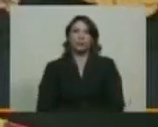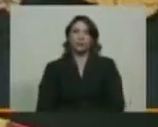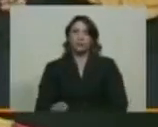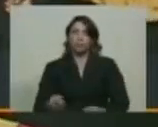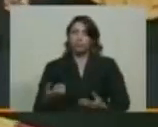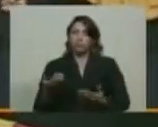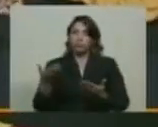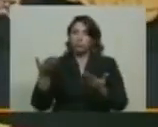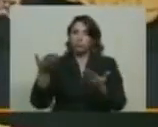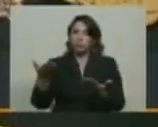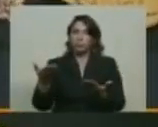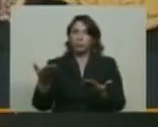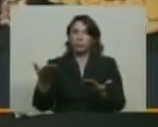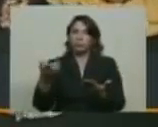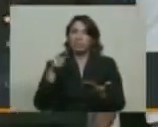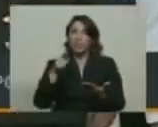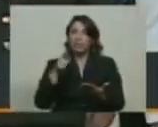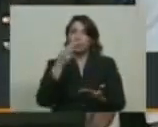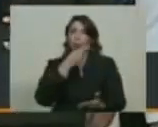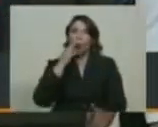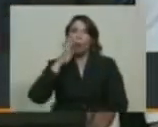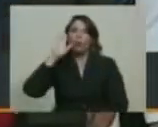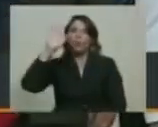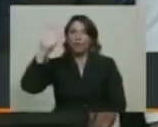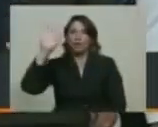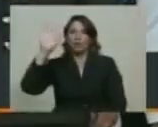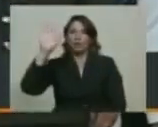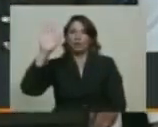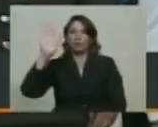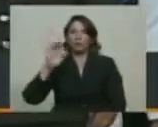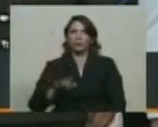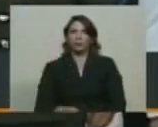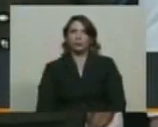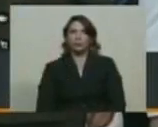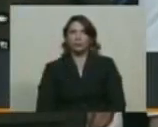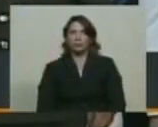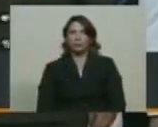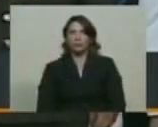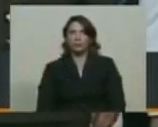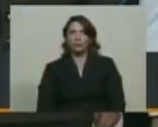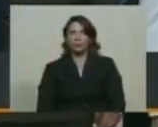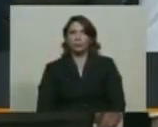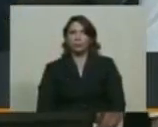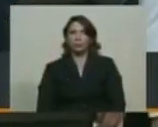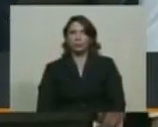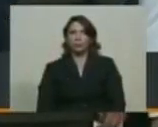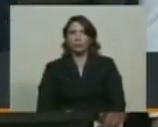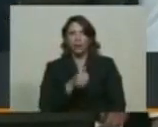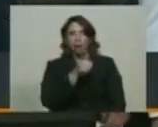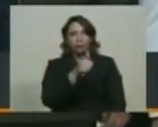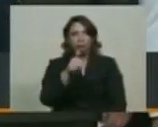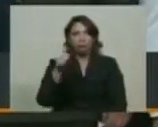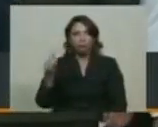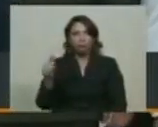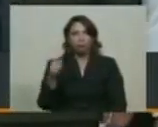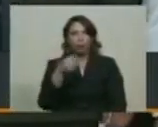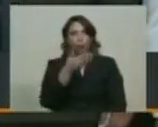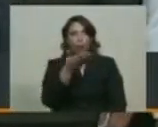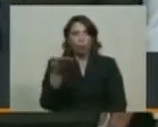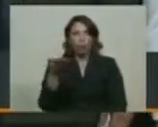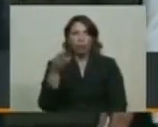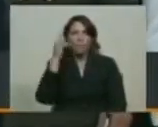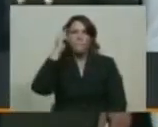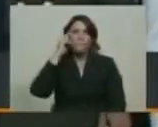se la entregué con un juramento y un compromiso. y a cada uno de ustedes le dije: